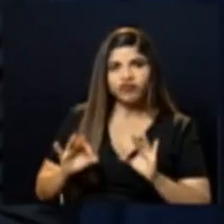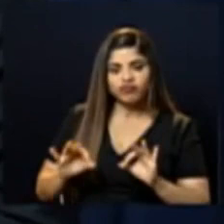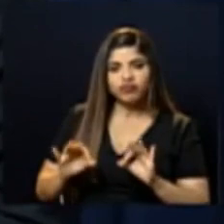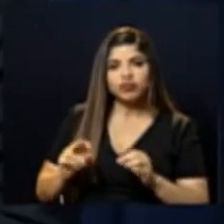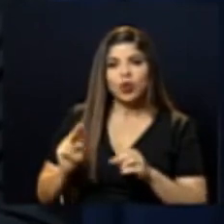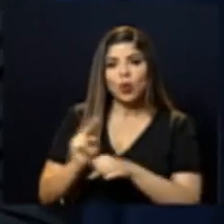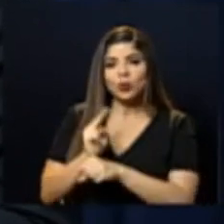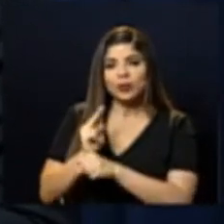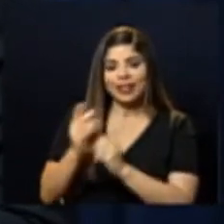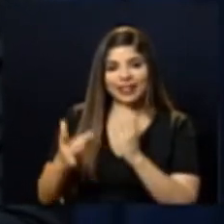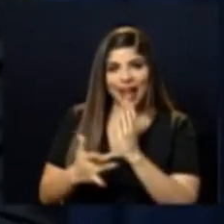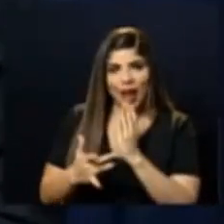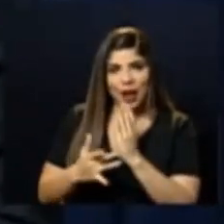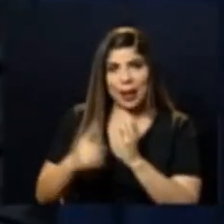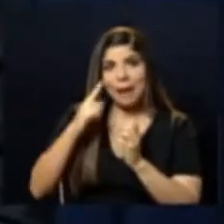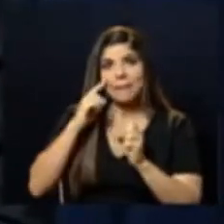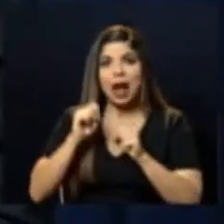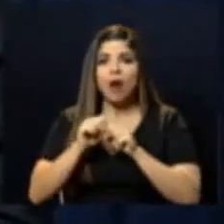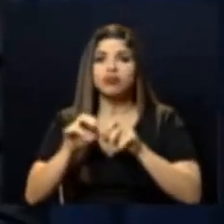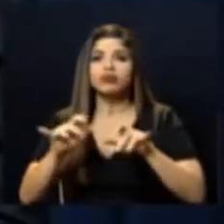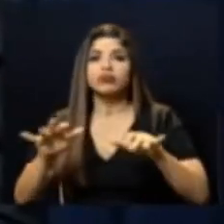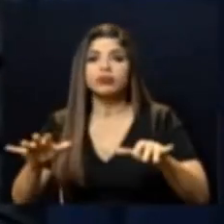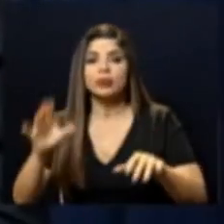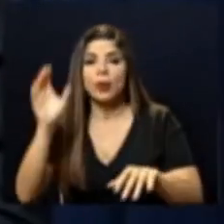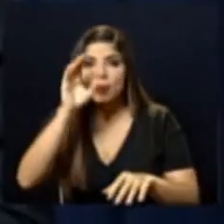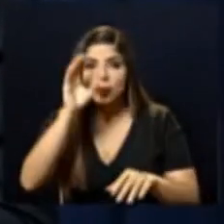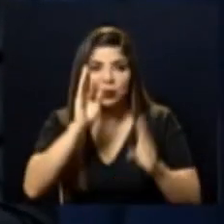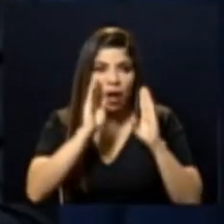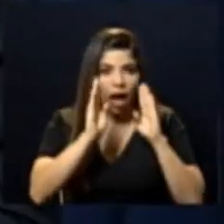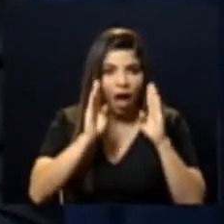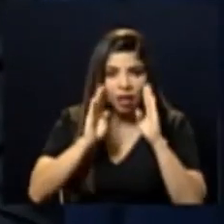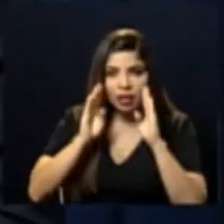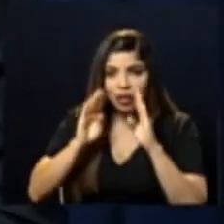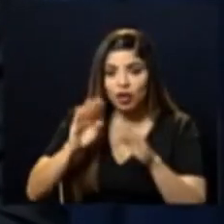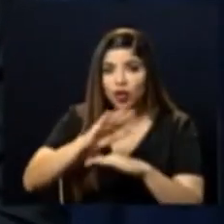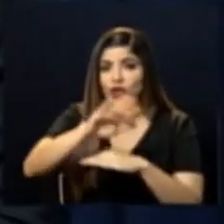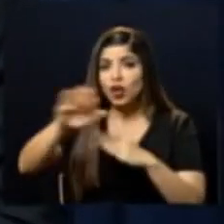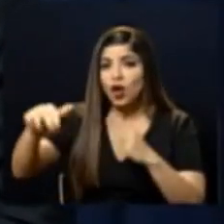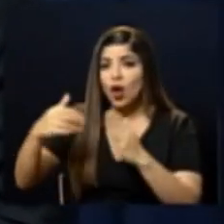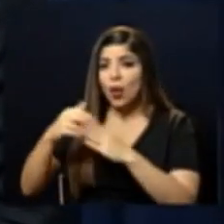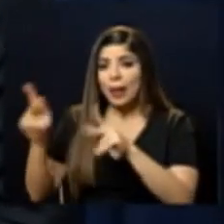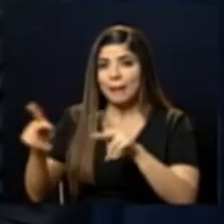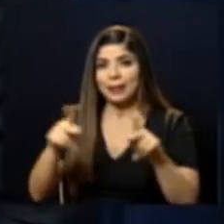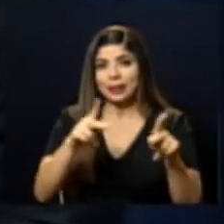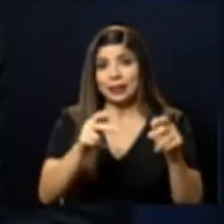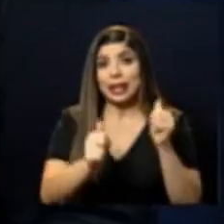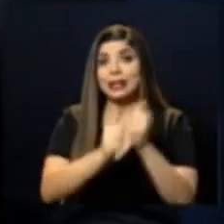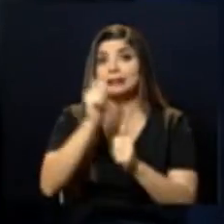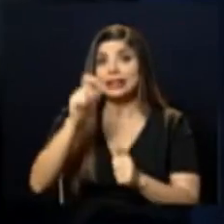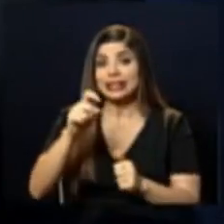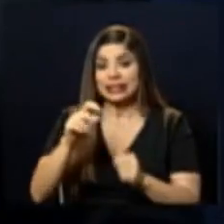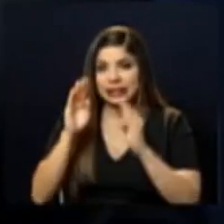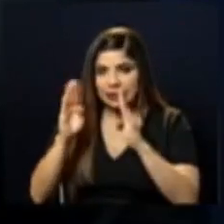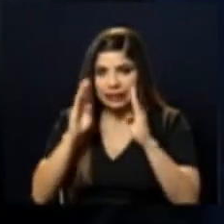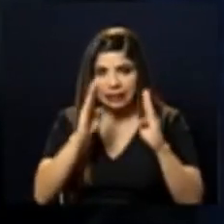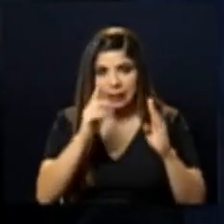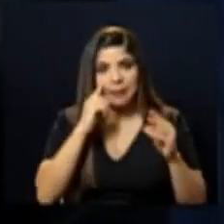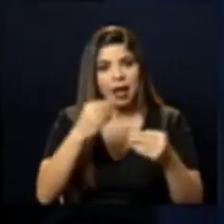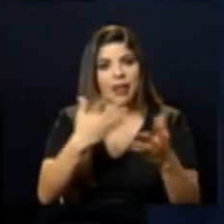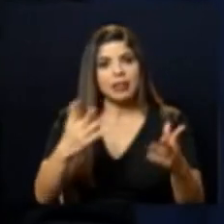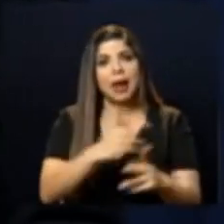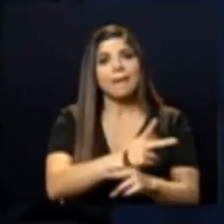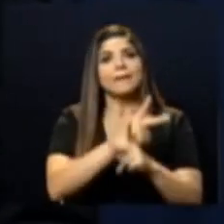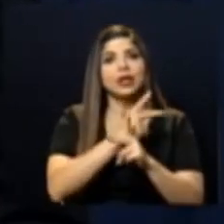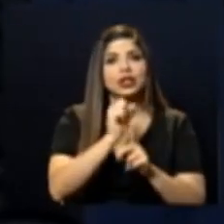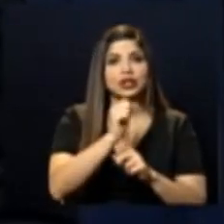de la tecnología para garantizar la atención activa a las poblaciones más necesitadas, brindándoles protección